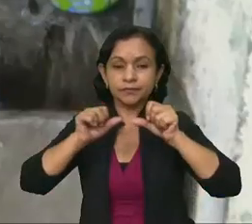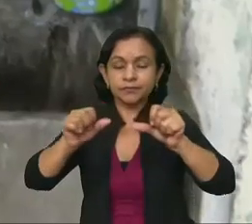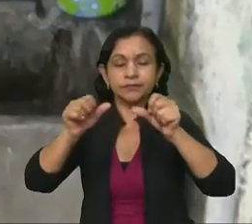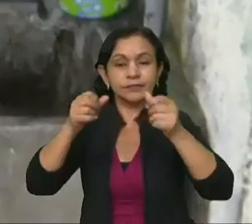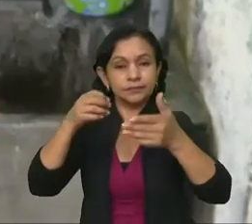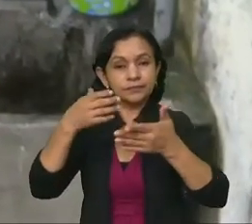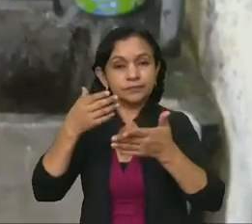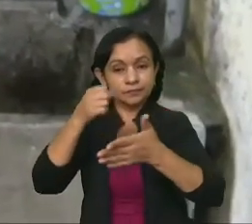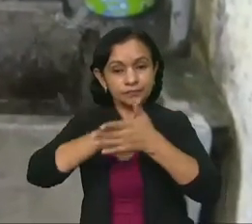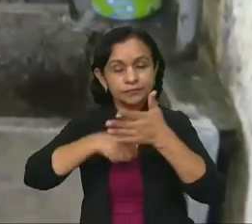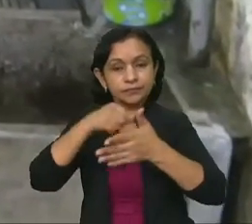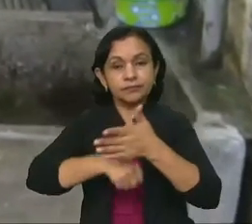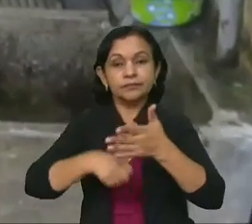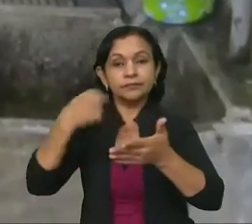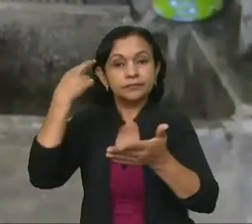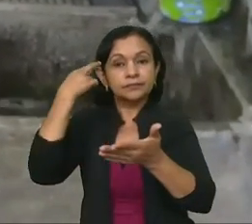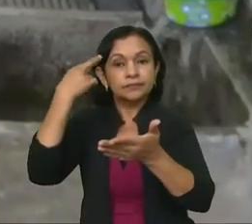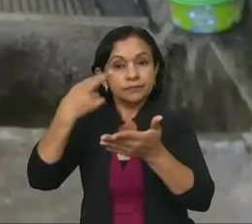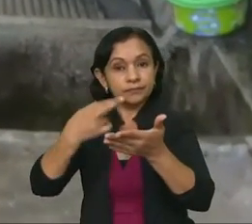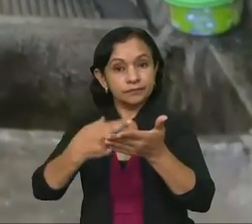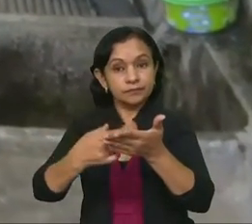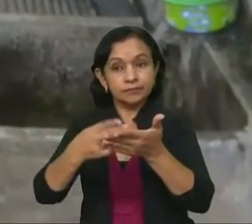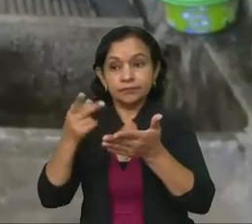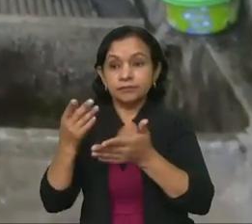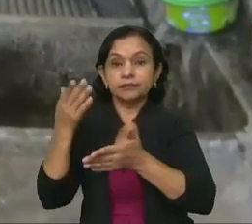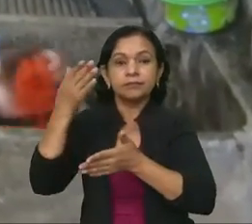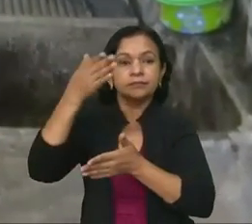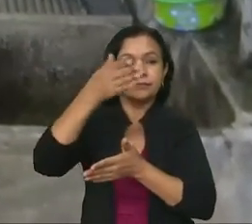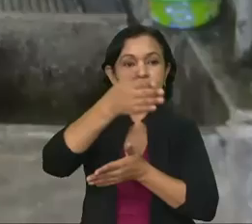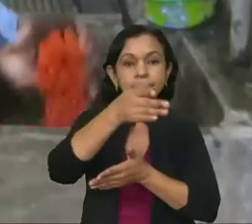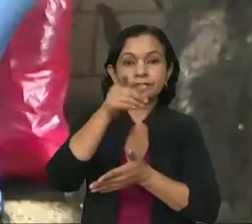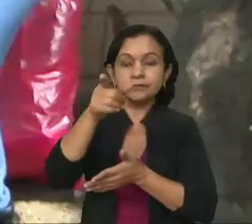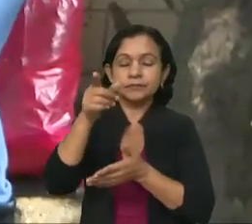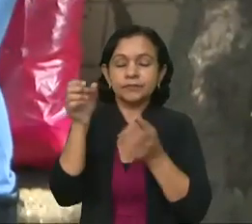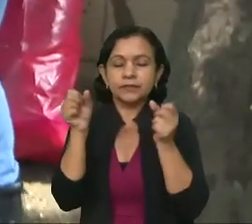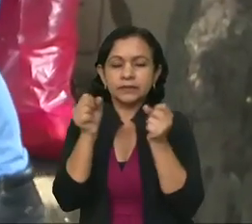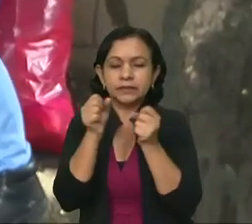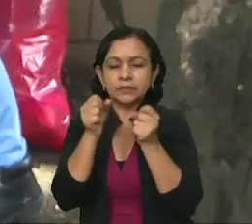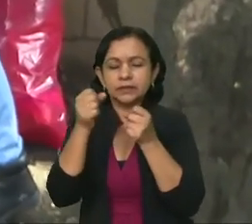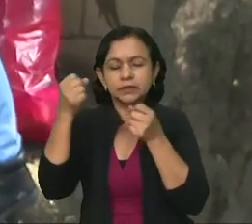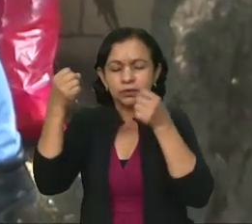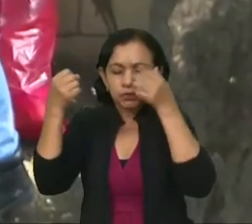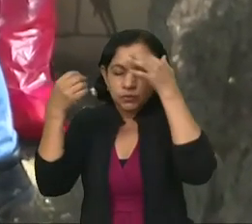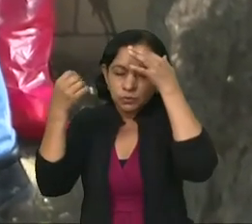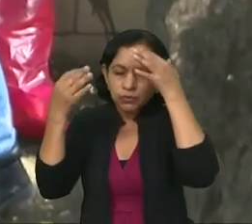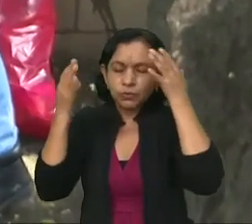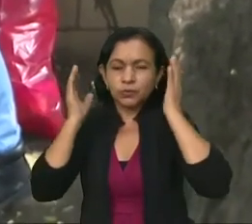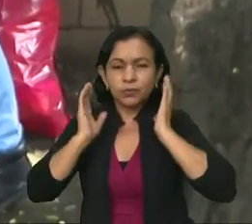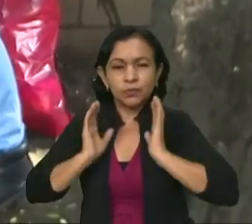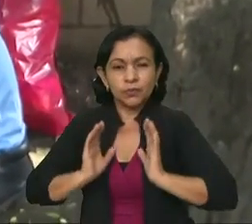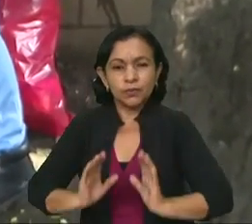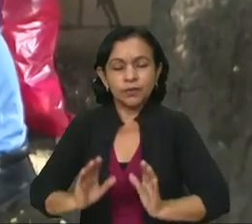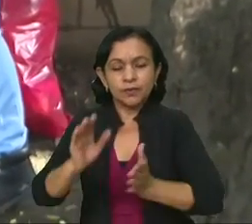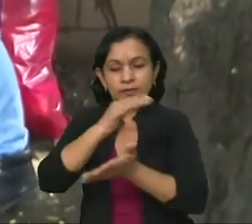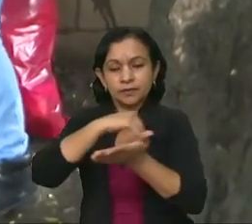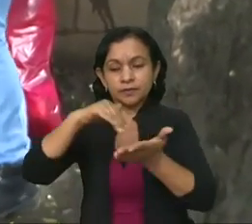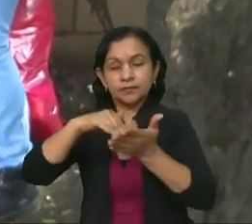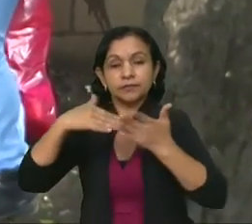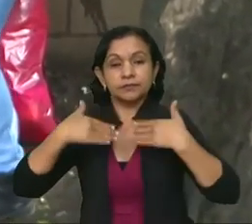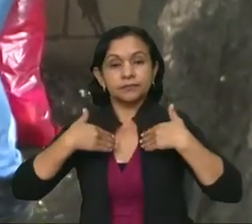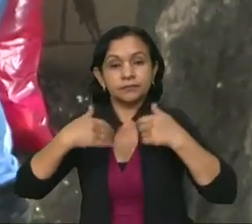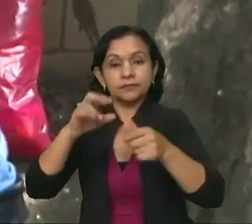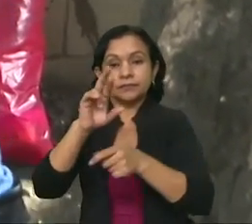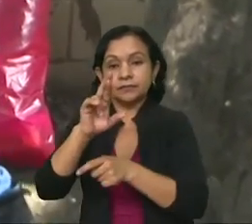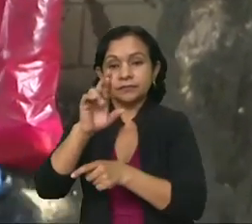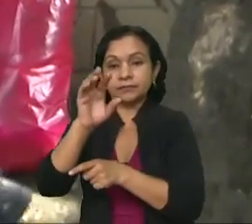lucha. Recuerde acudir a la unidad más cercana de síntomas de fiebre y dolores musculares. El Centro de Salud Roberto